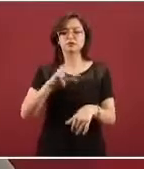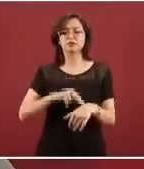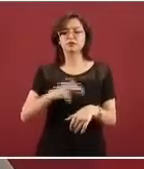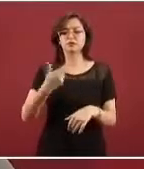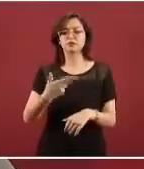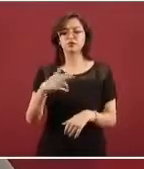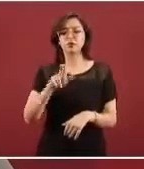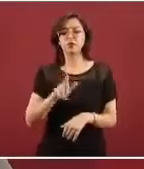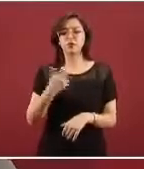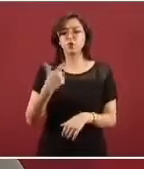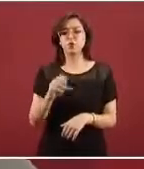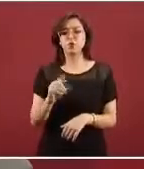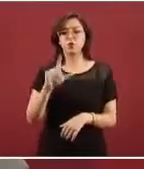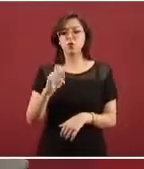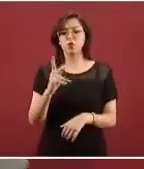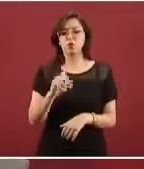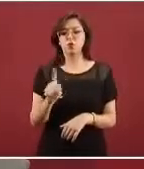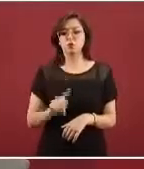Hugo López-Gatell.